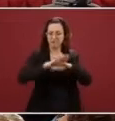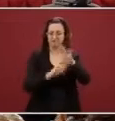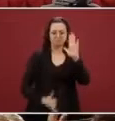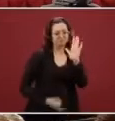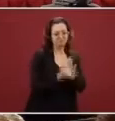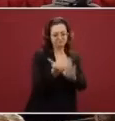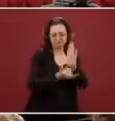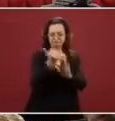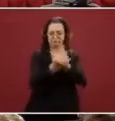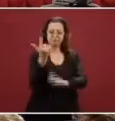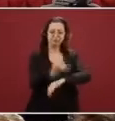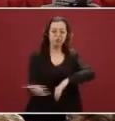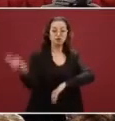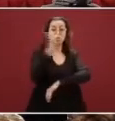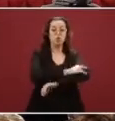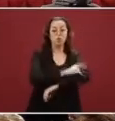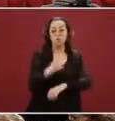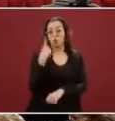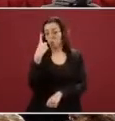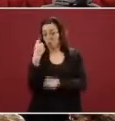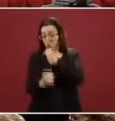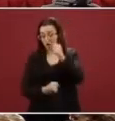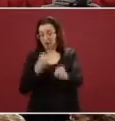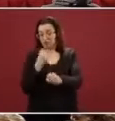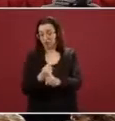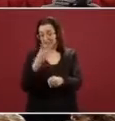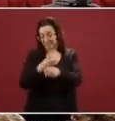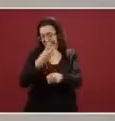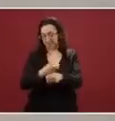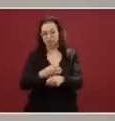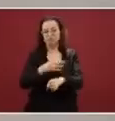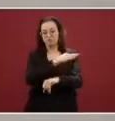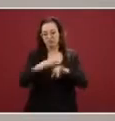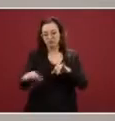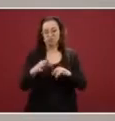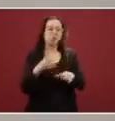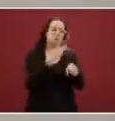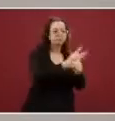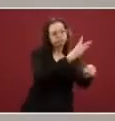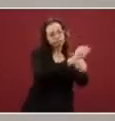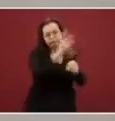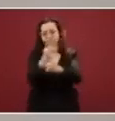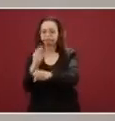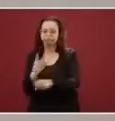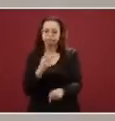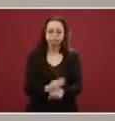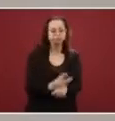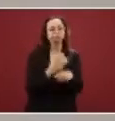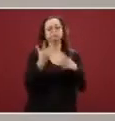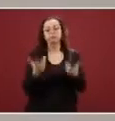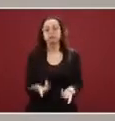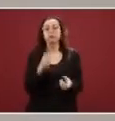operacional y el siguiente año será considerado para la ejecución de obras complementarias, el resto de reubicación de